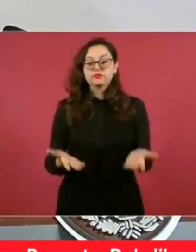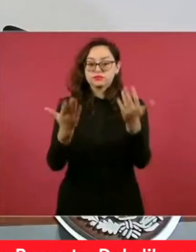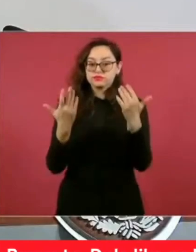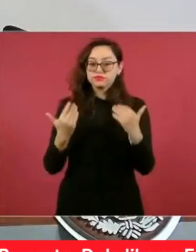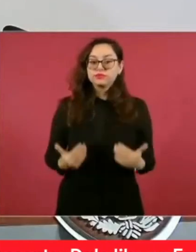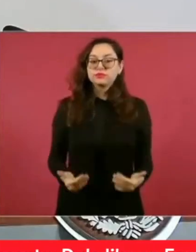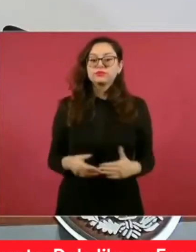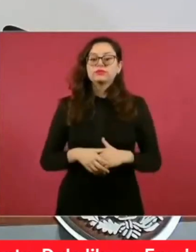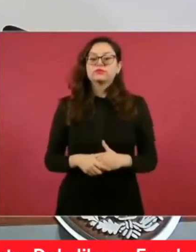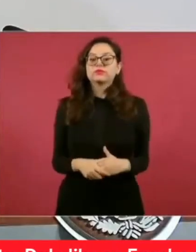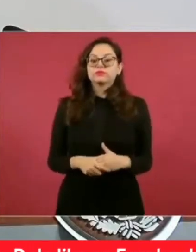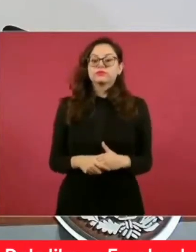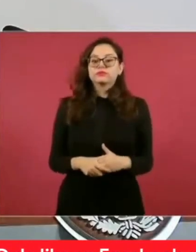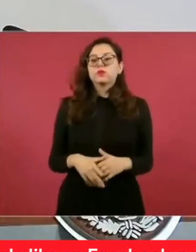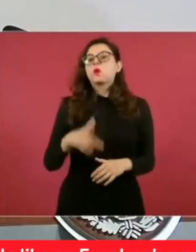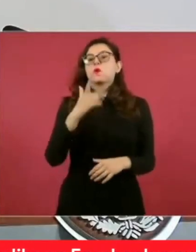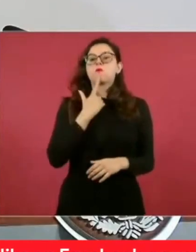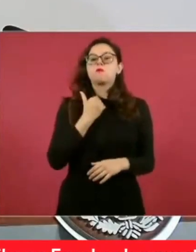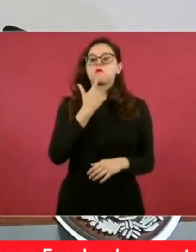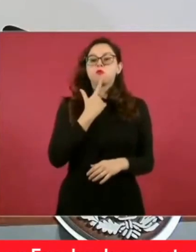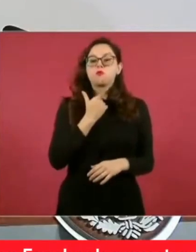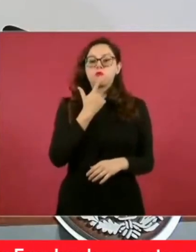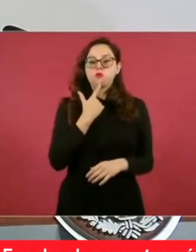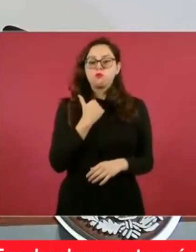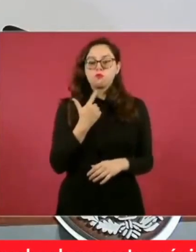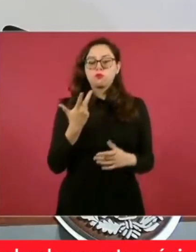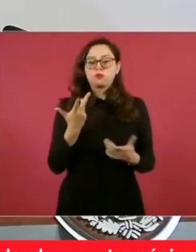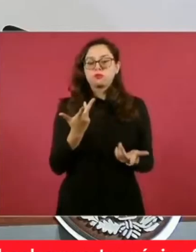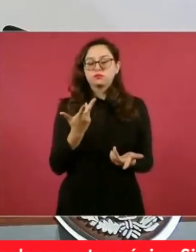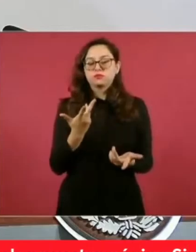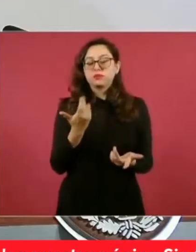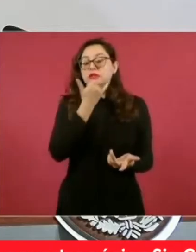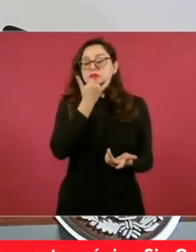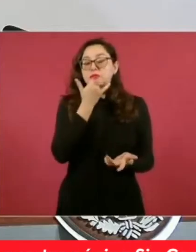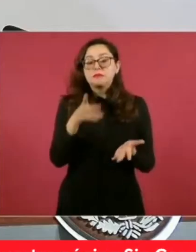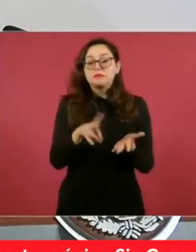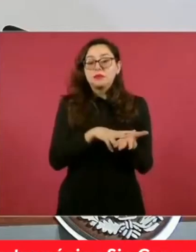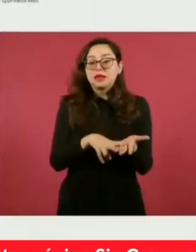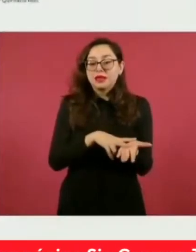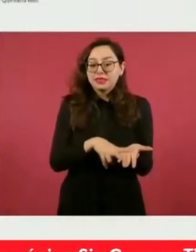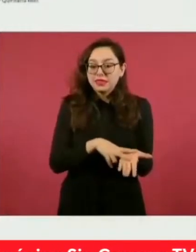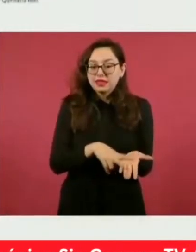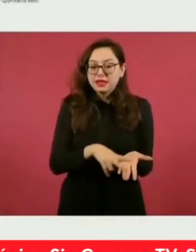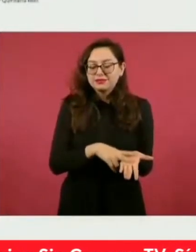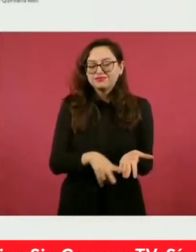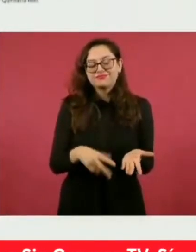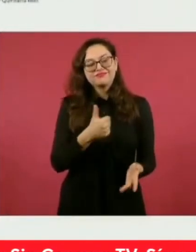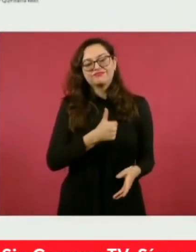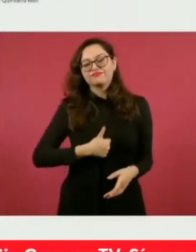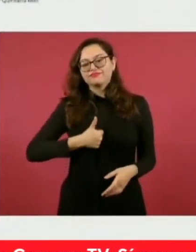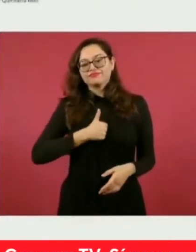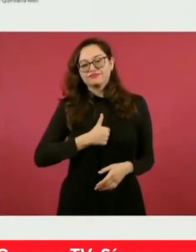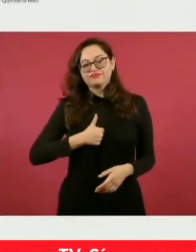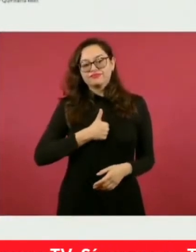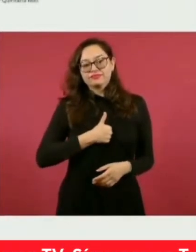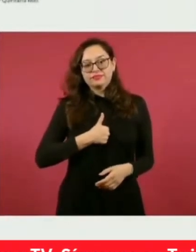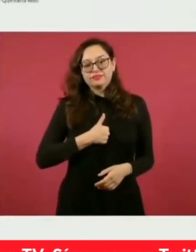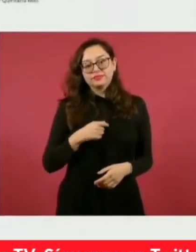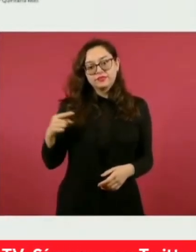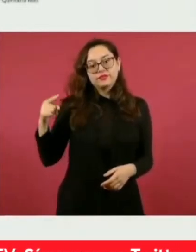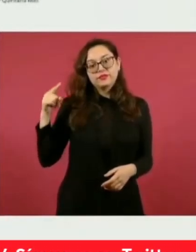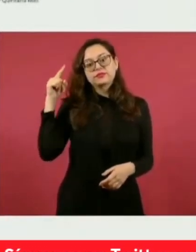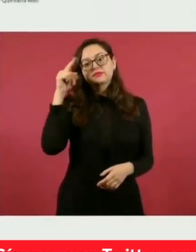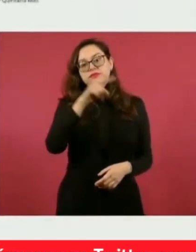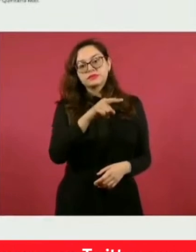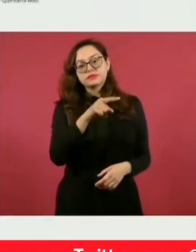de combustible, en el caso de la gasolina regular, pues desgraciadamente nos encontramos con una franquicia de Pemex, Servicio del Valle Moreno, allá en